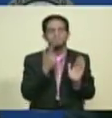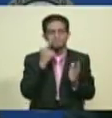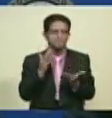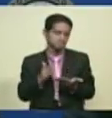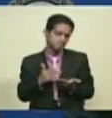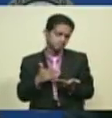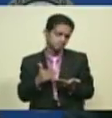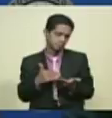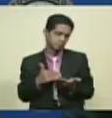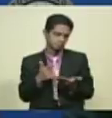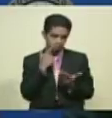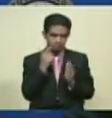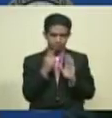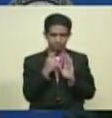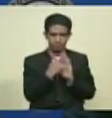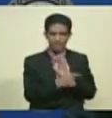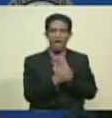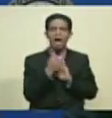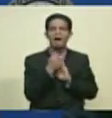artículo